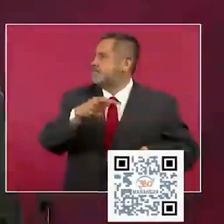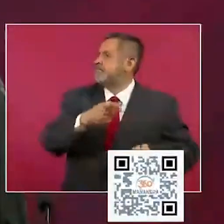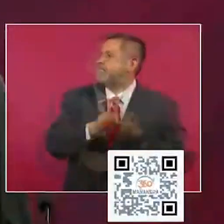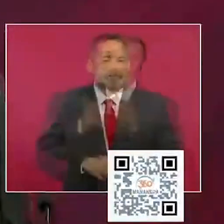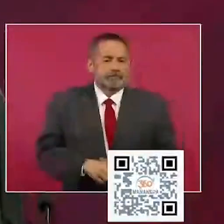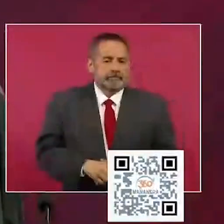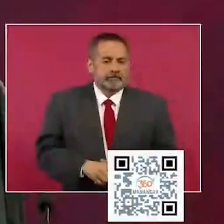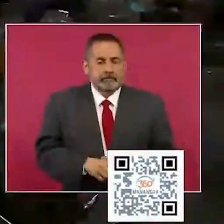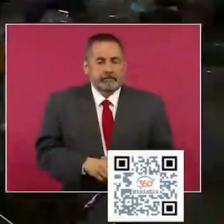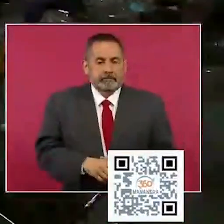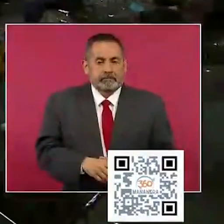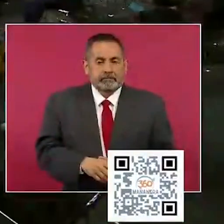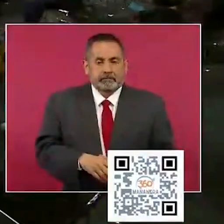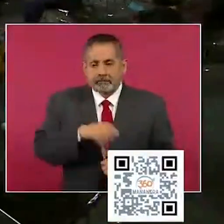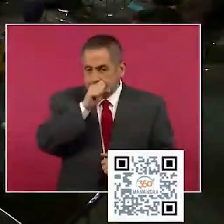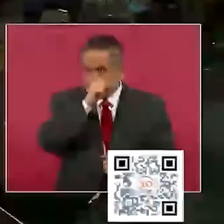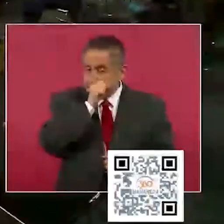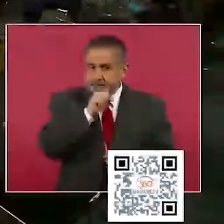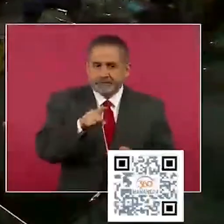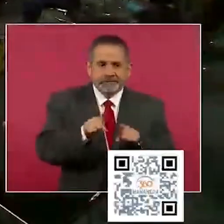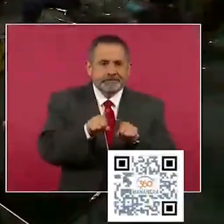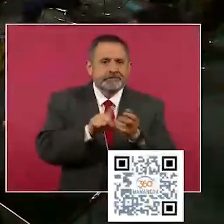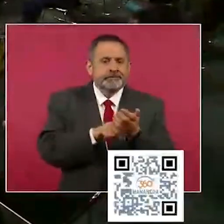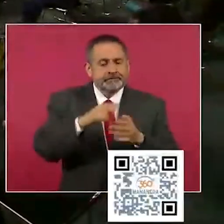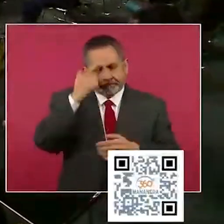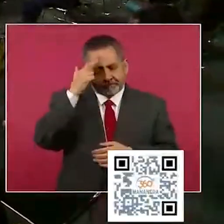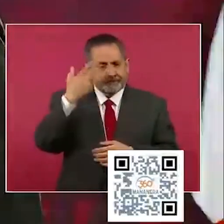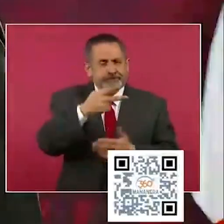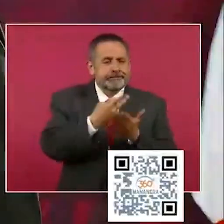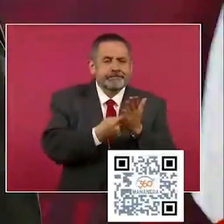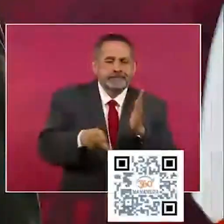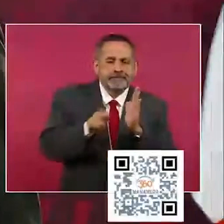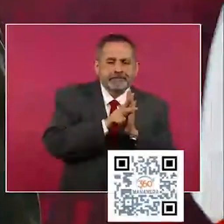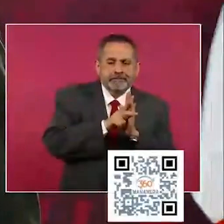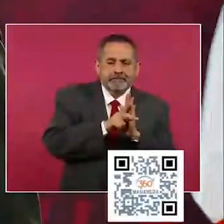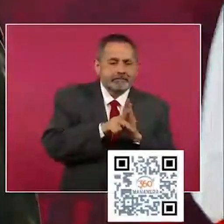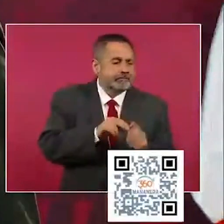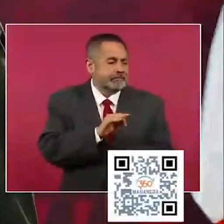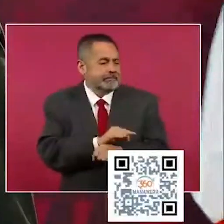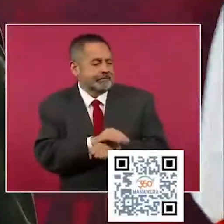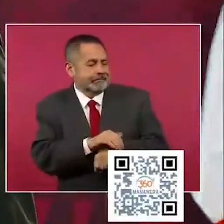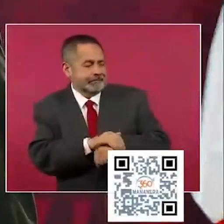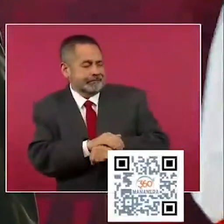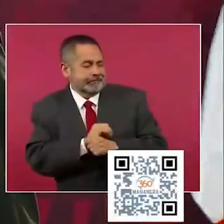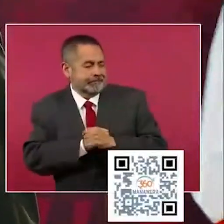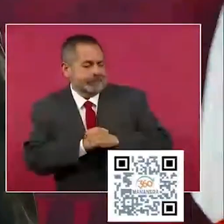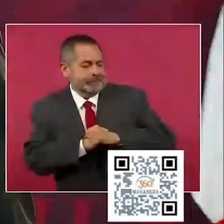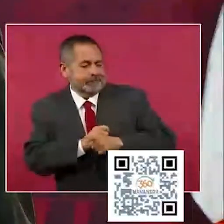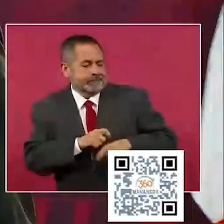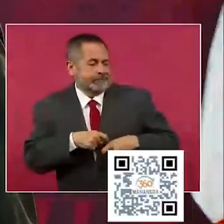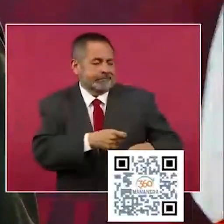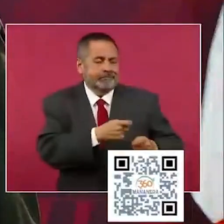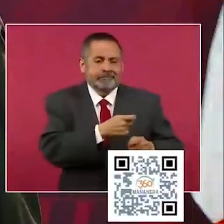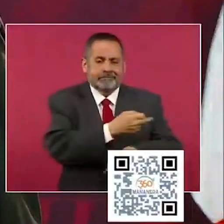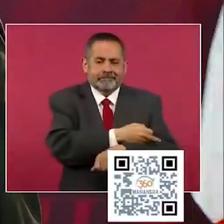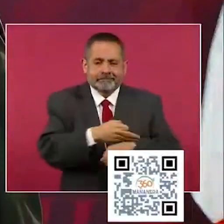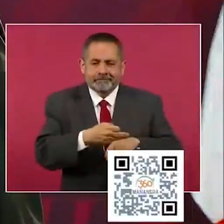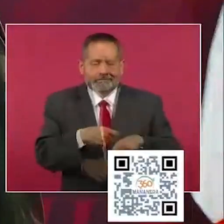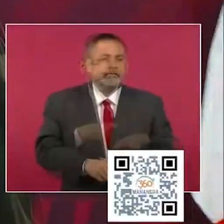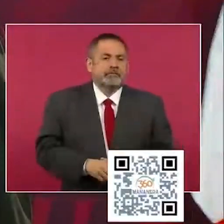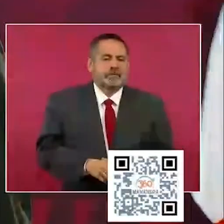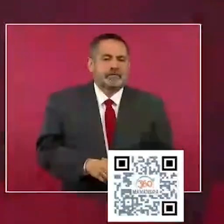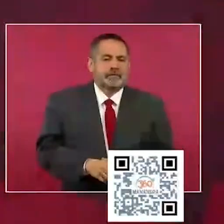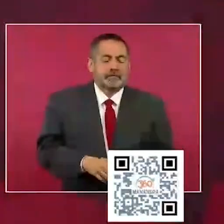vendían las plazas o las plazas eran para los allegados hasta para los familiares de los